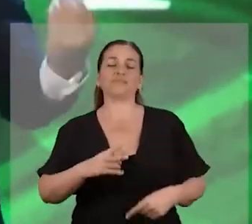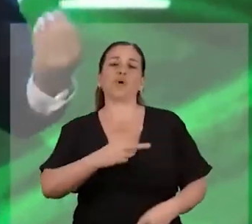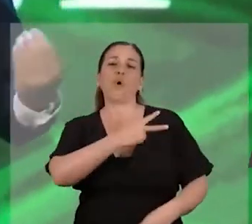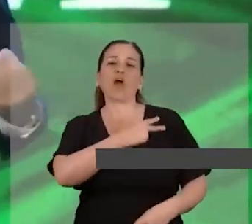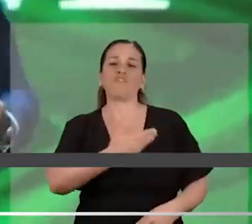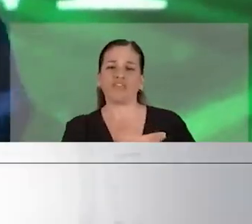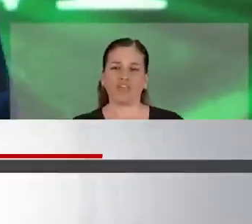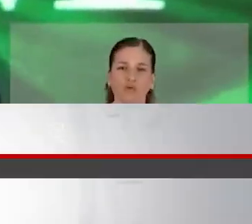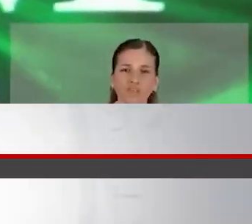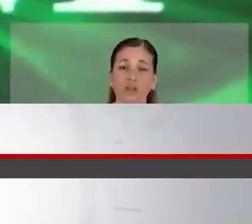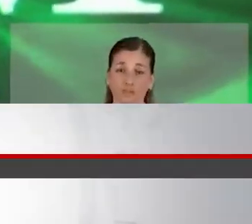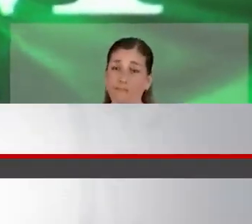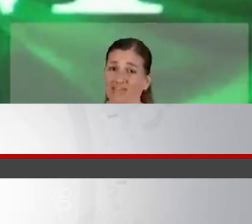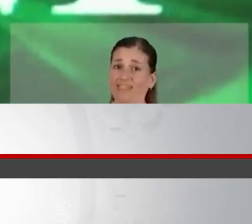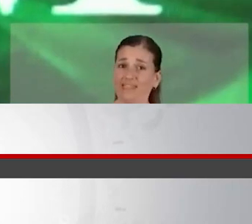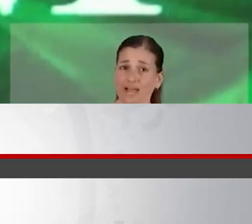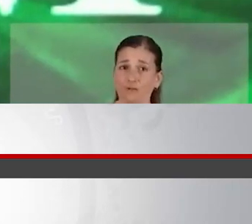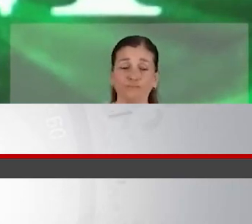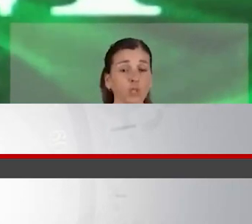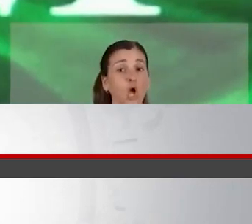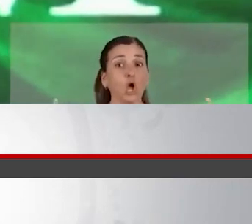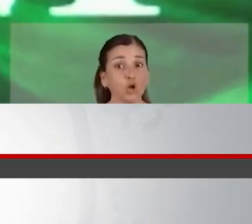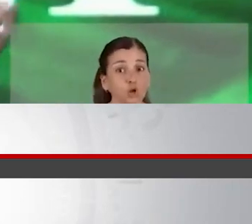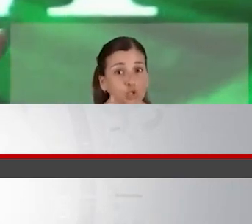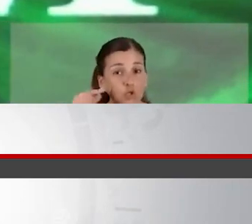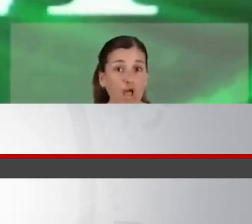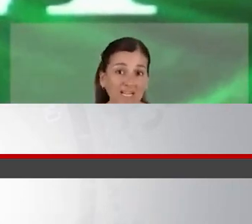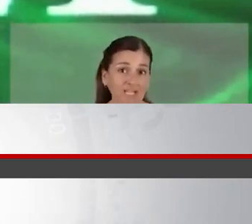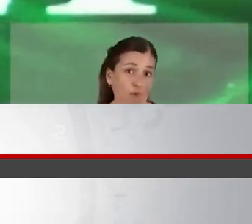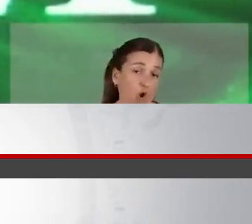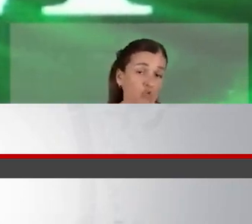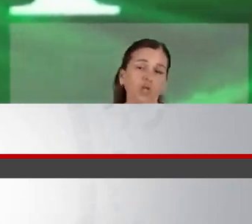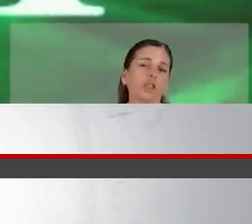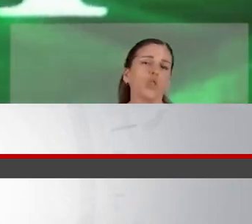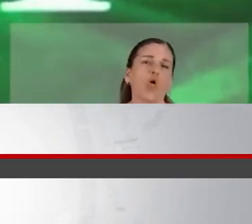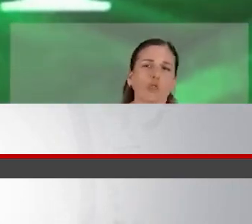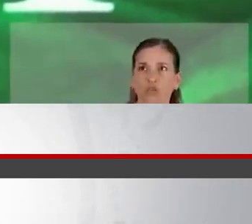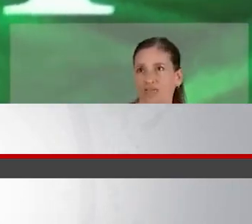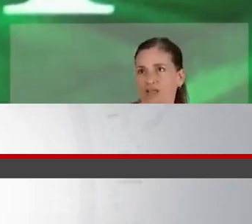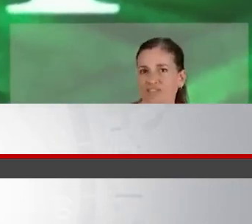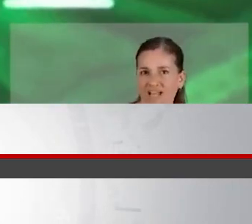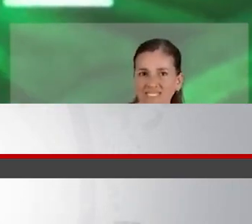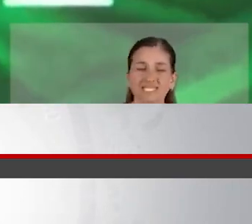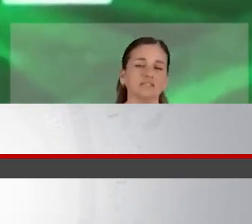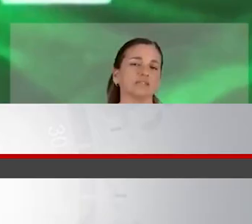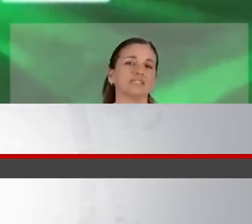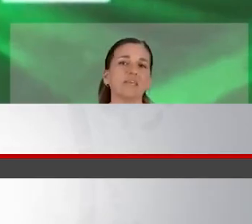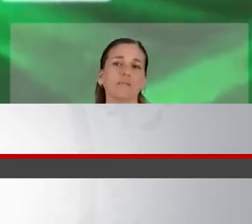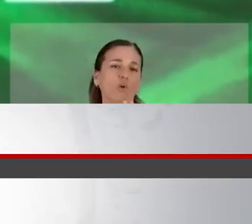jefe de Estado. Por lo general nosotros en acciones cotidianas hablamos como jefe de gobierno.